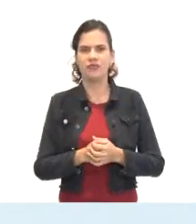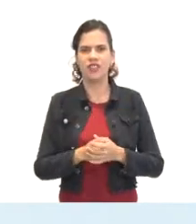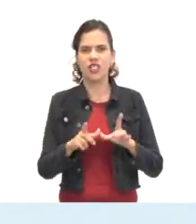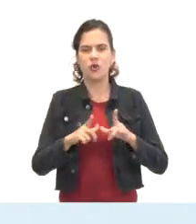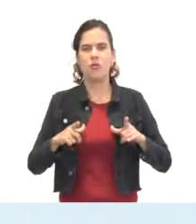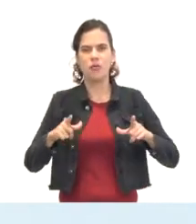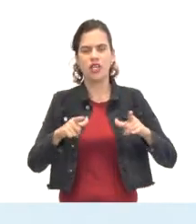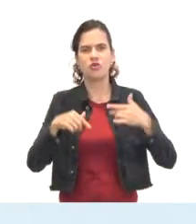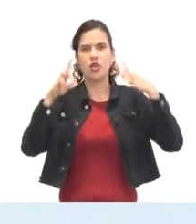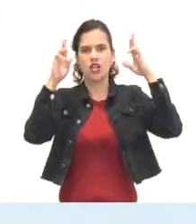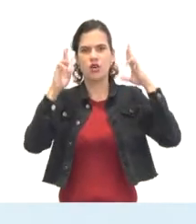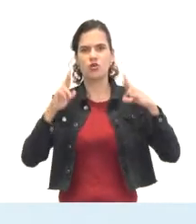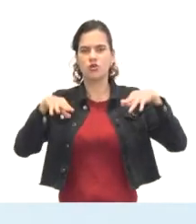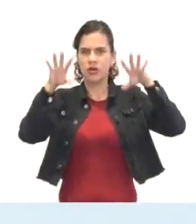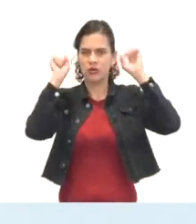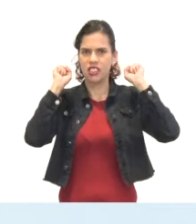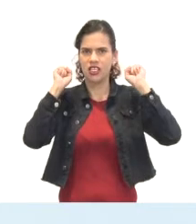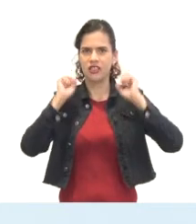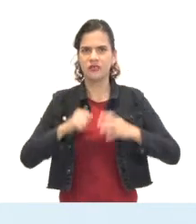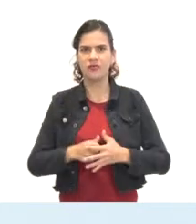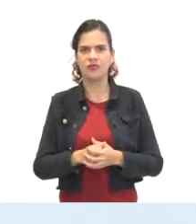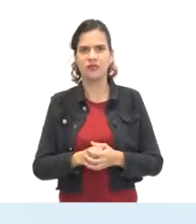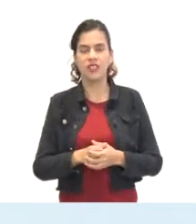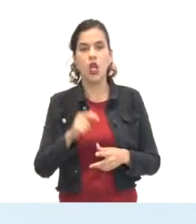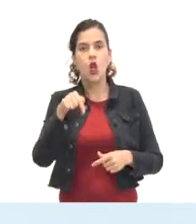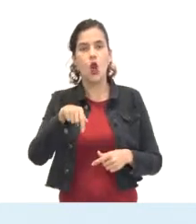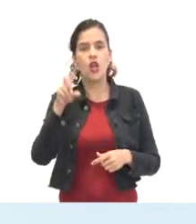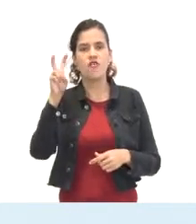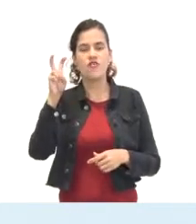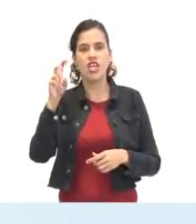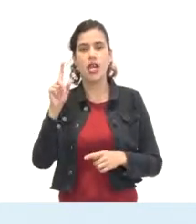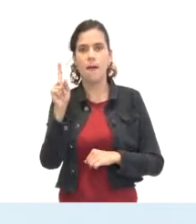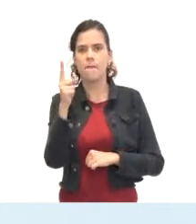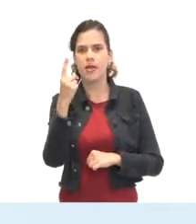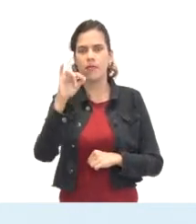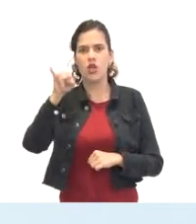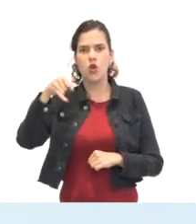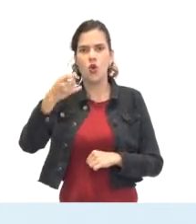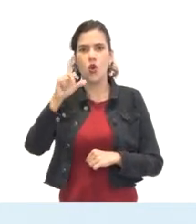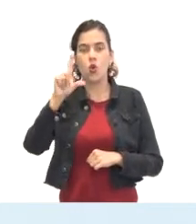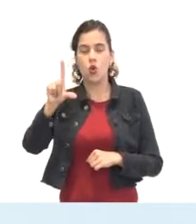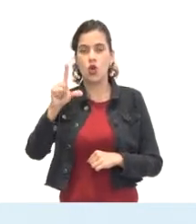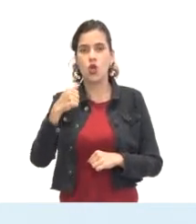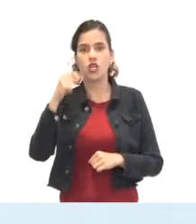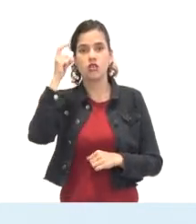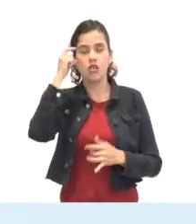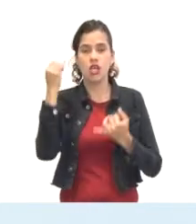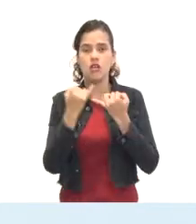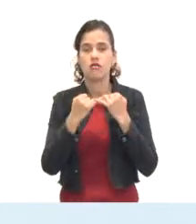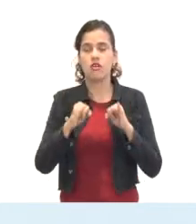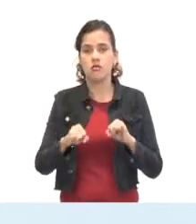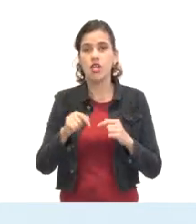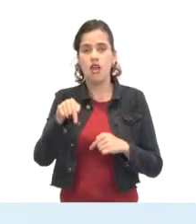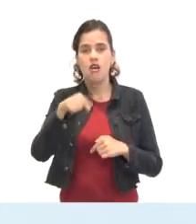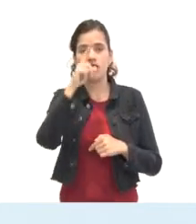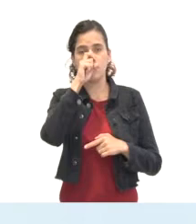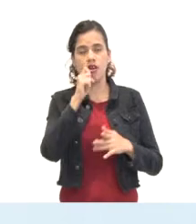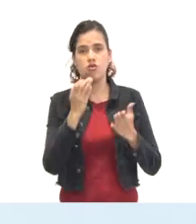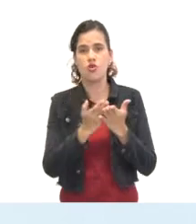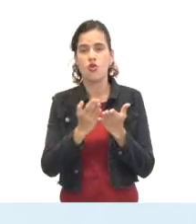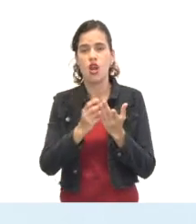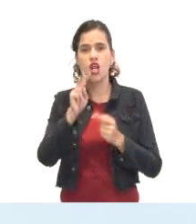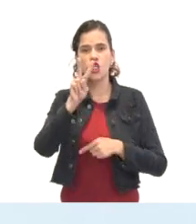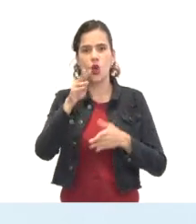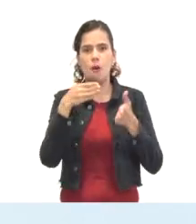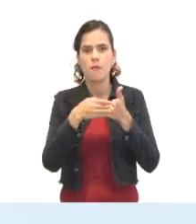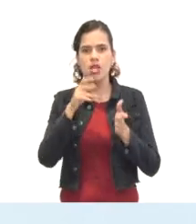tu sección de recursos para el aprendizaje. Hoy viernes 1 de julio, fecha en que culmina este año escolar